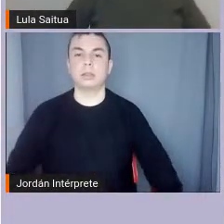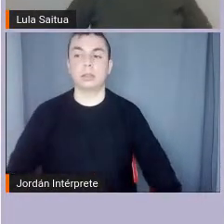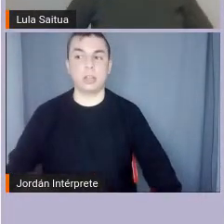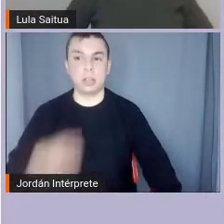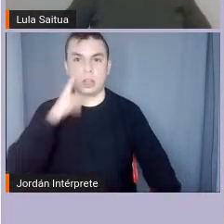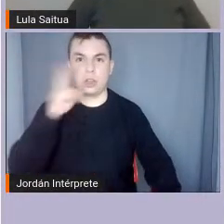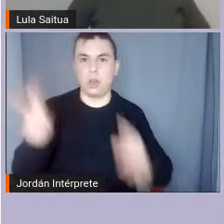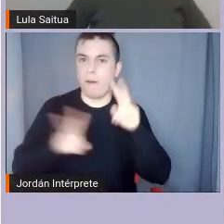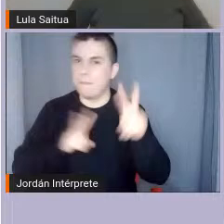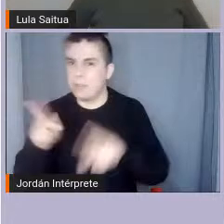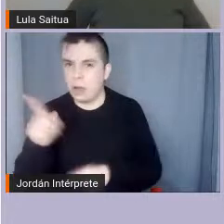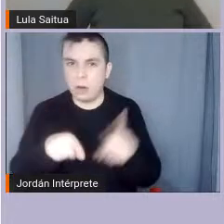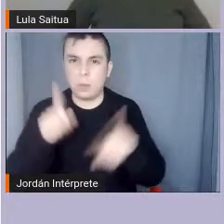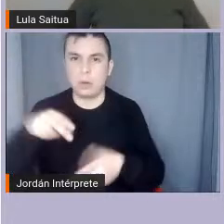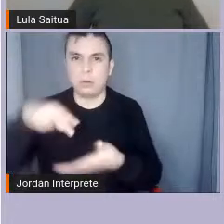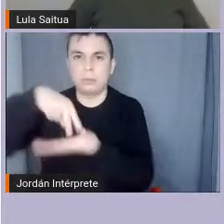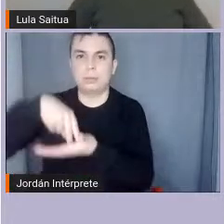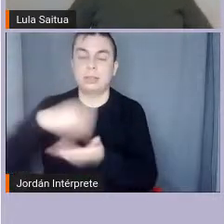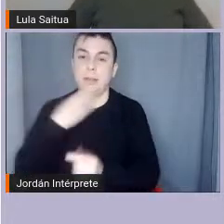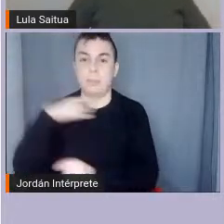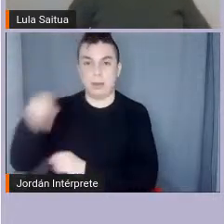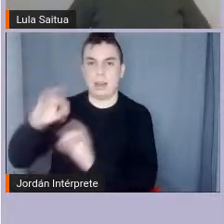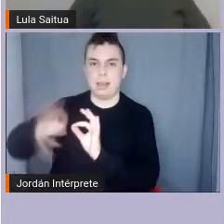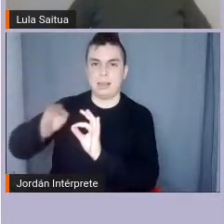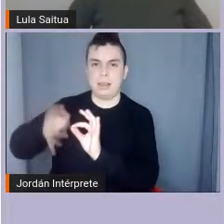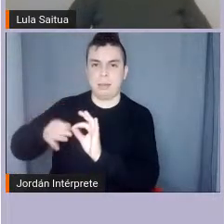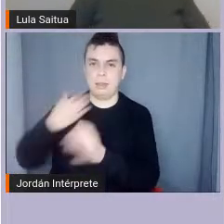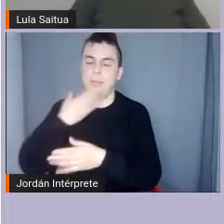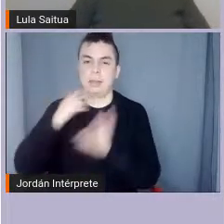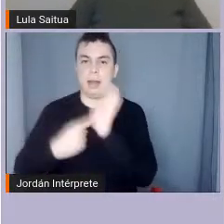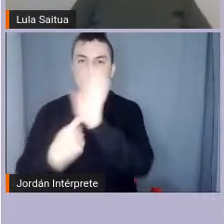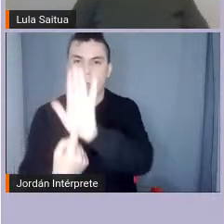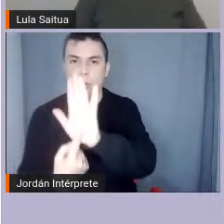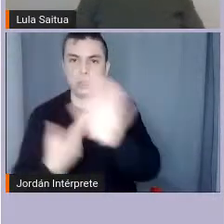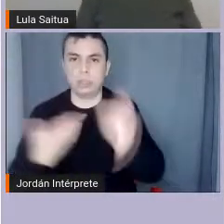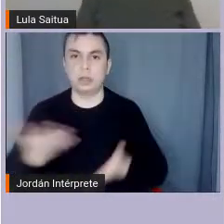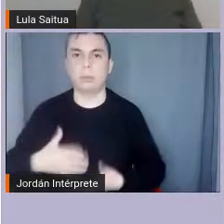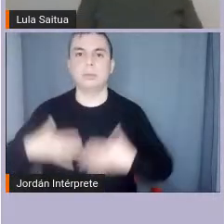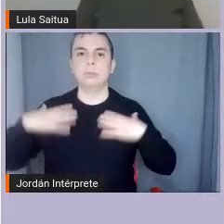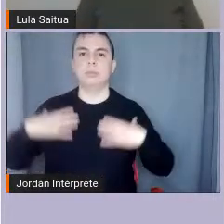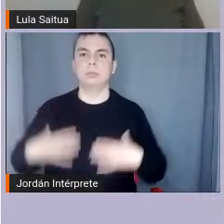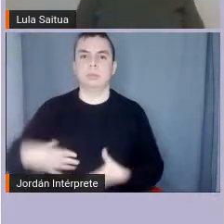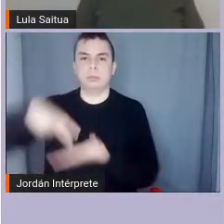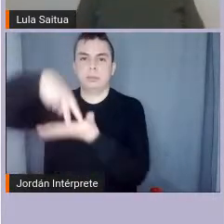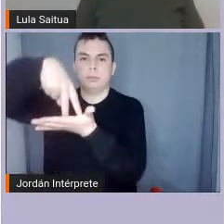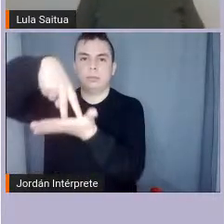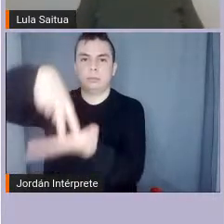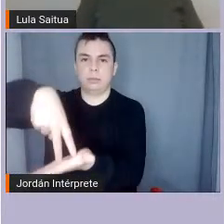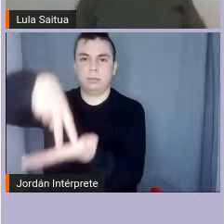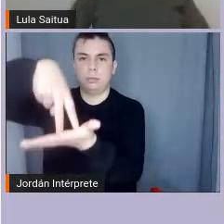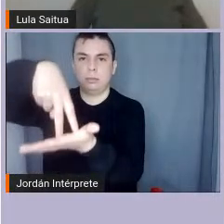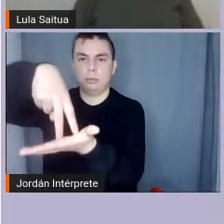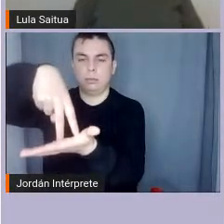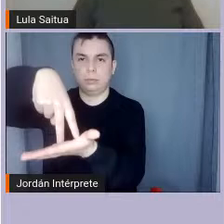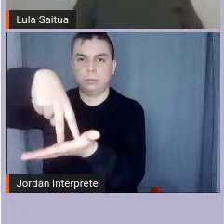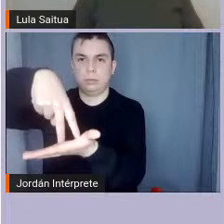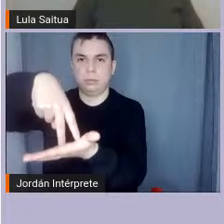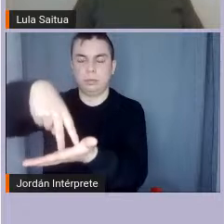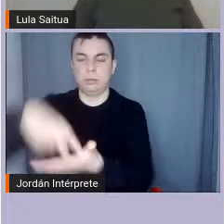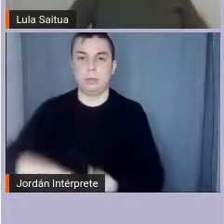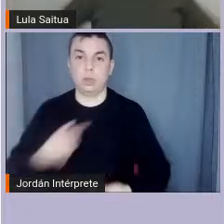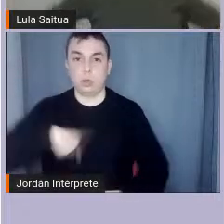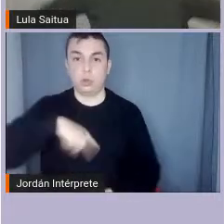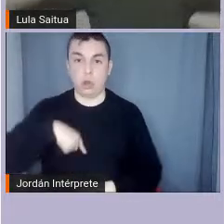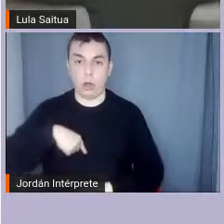paraditos. Igual Jordán está haciendo ahí, mostrándoles como bien paraditos. Vamos a hacer un